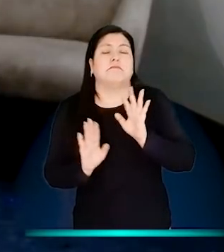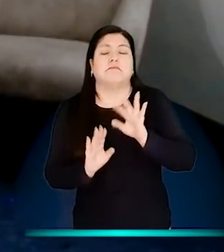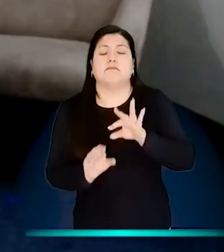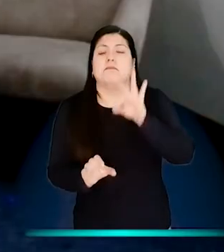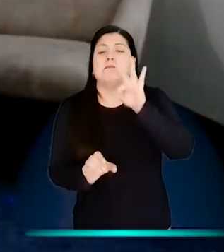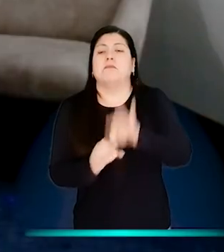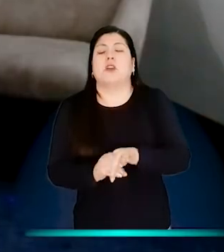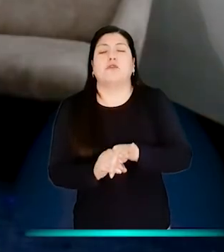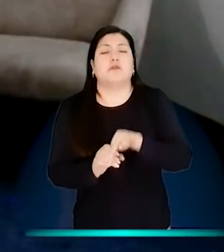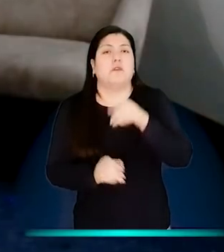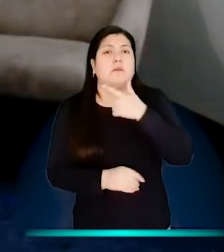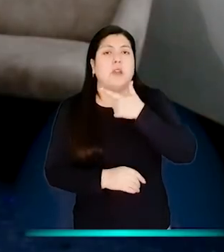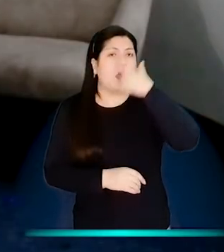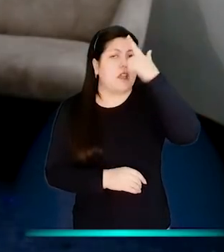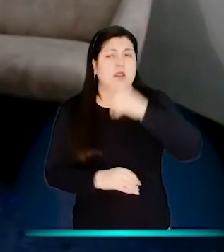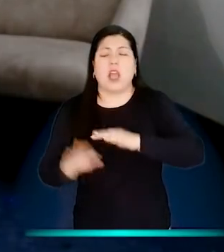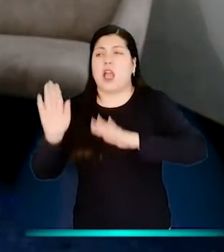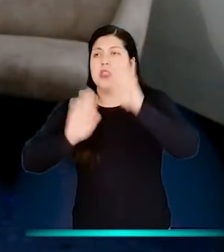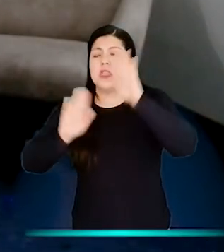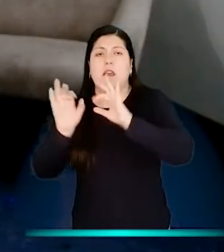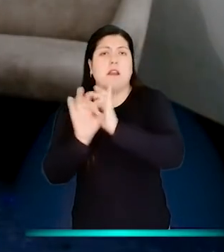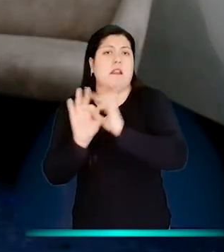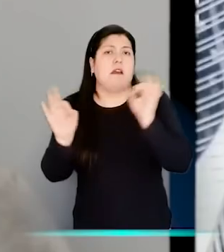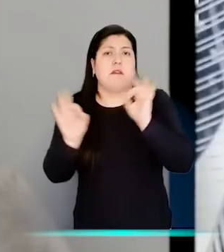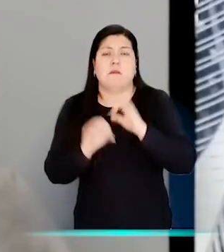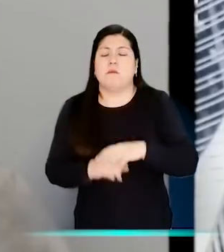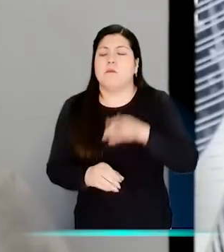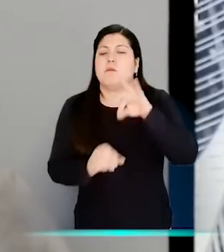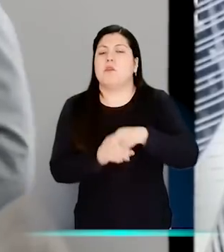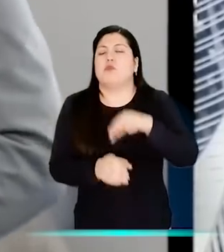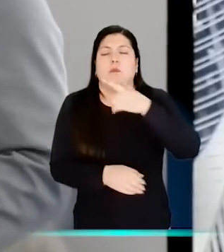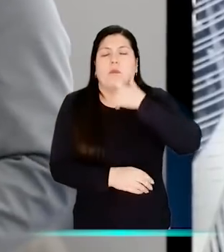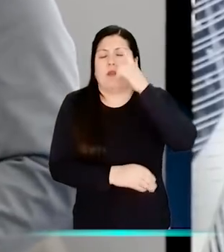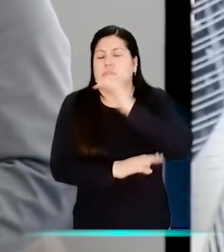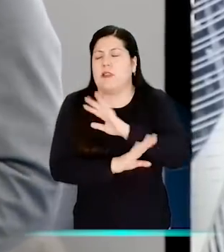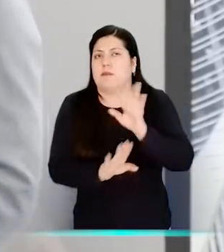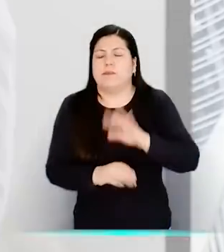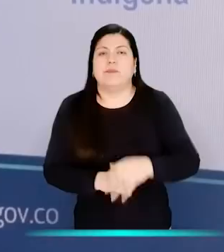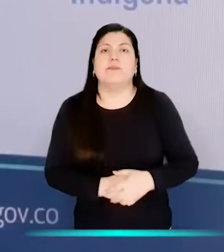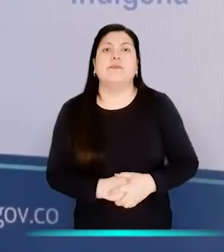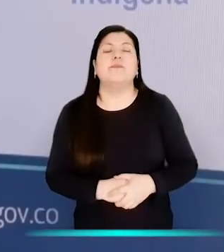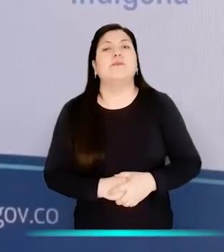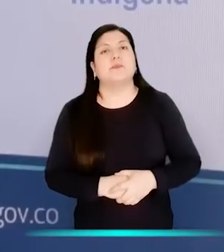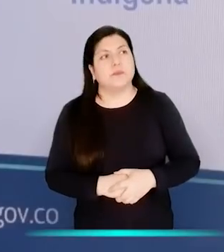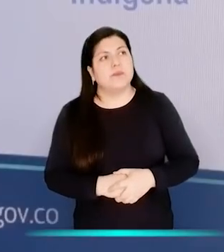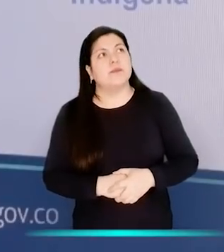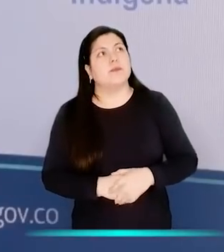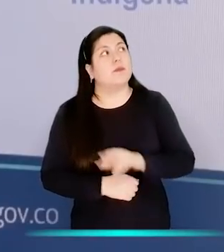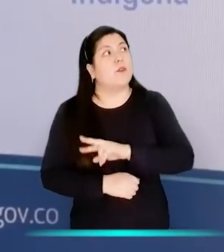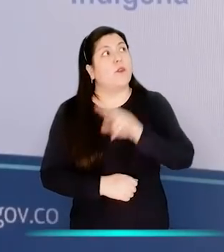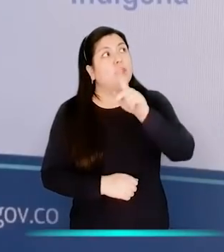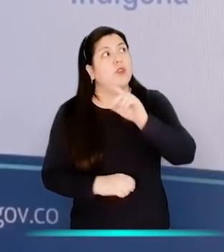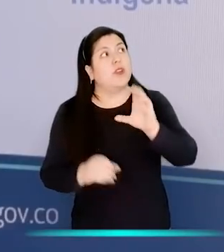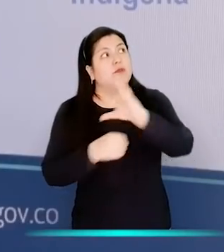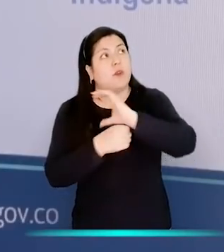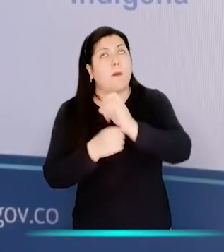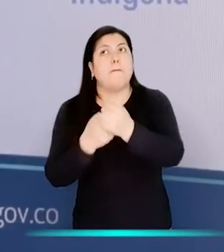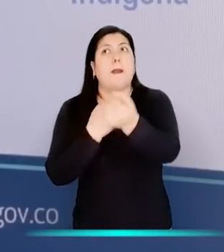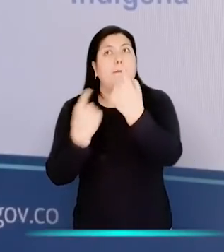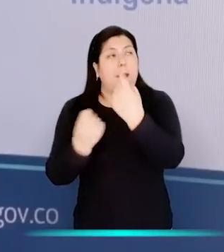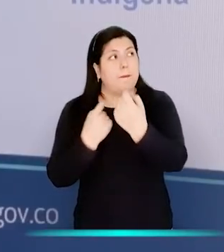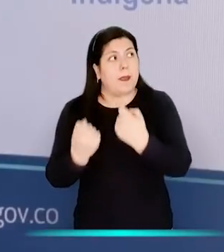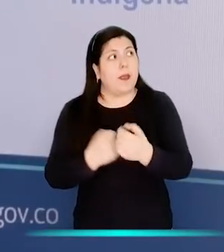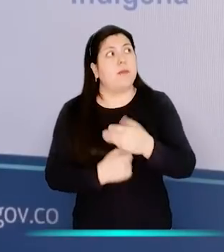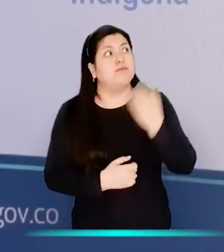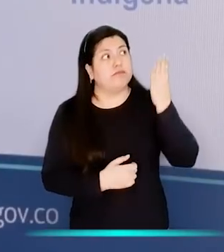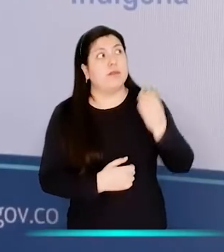política estaba no directamente ante ninguno de los candidatos, sino prefirió votar en blanco. Bueno, y ahora vamos a otra ciudad porque